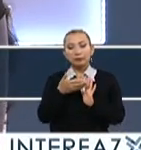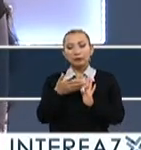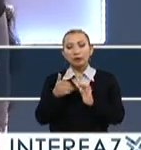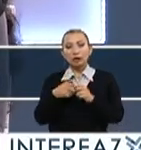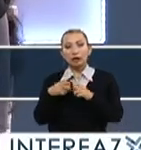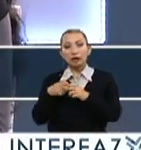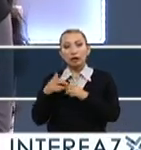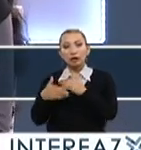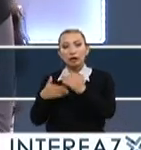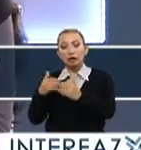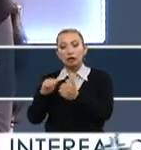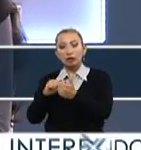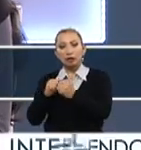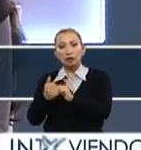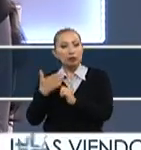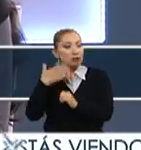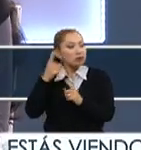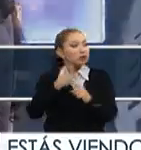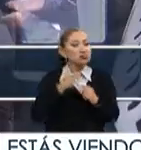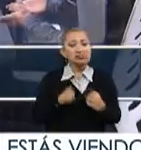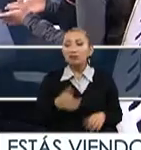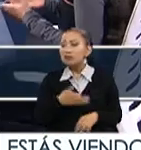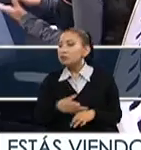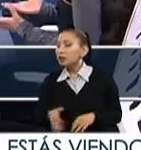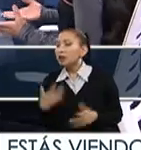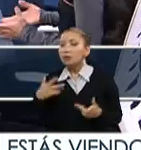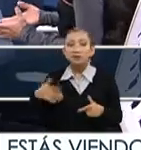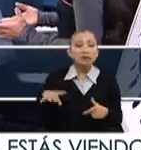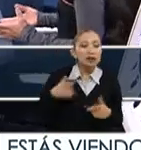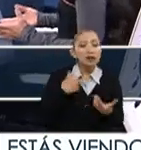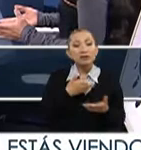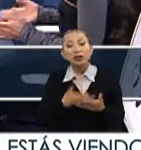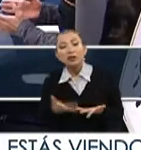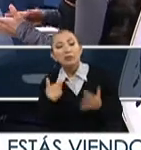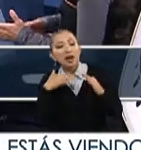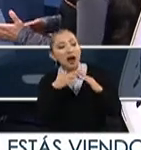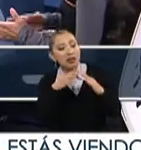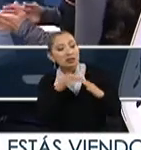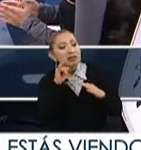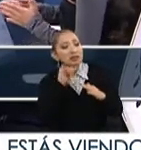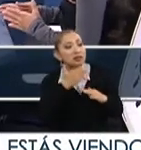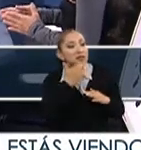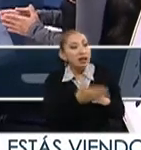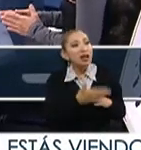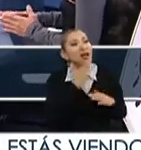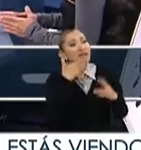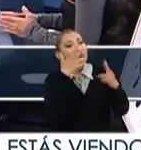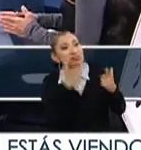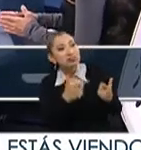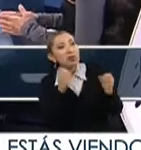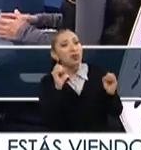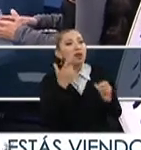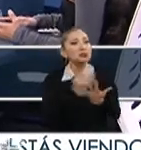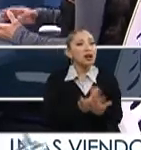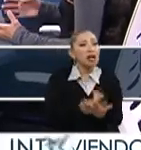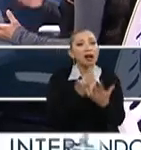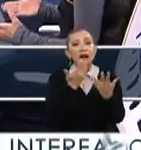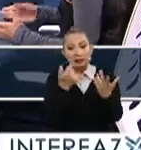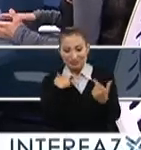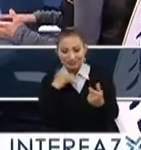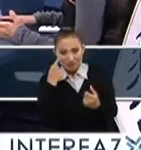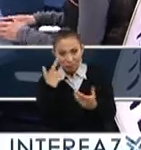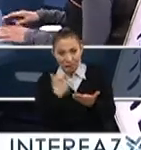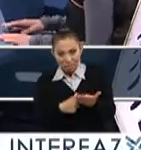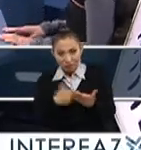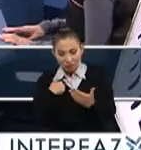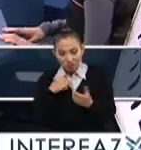de estrés, de no saber qué iba a pasar con mi vivienda, si estaba bien, si estaba dañada, la